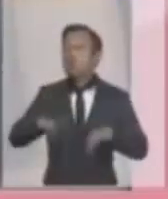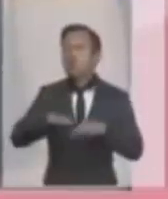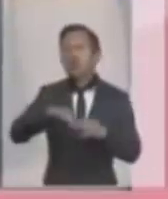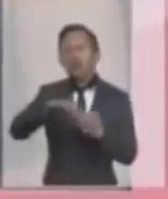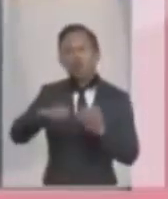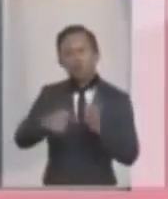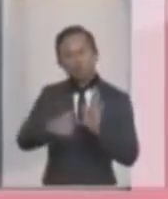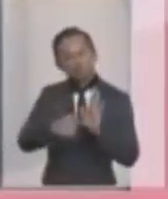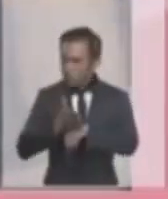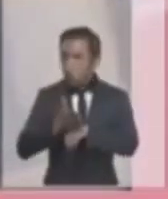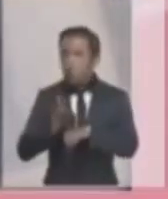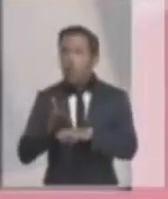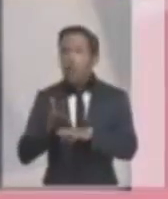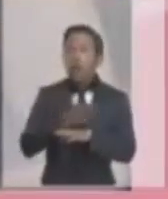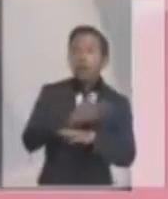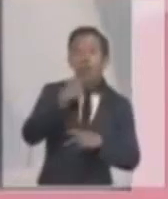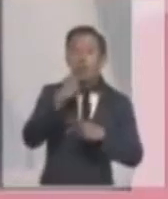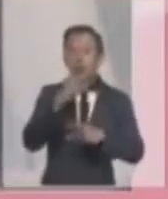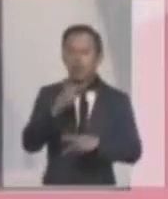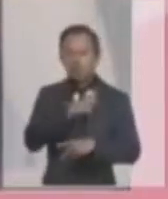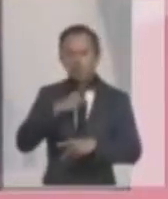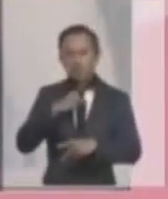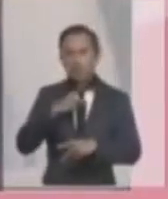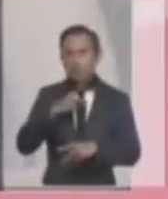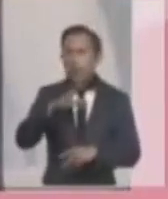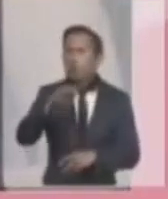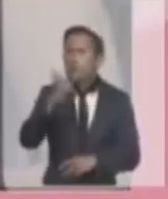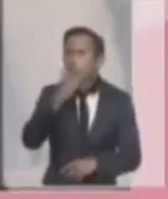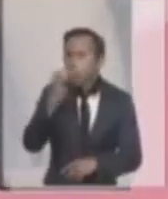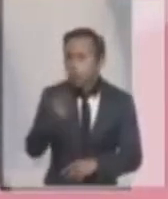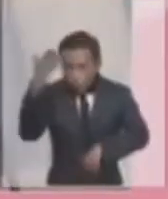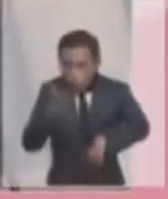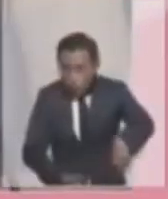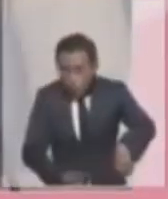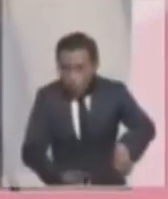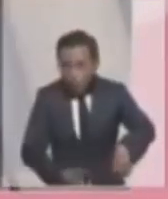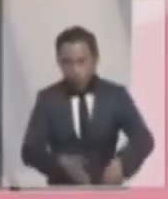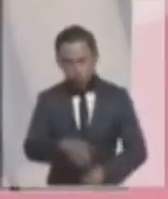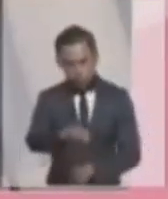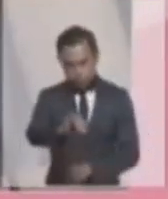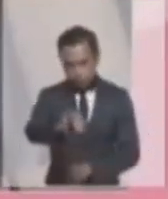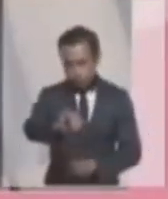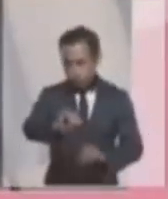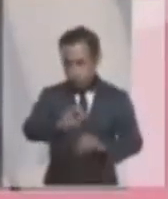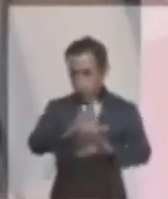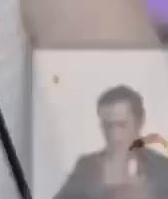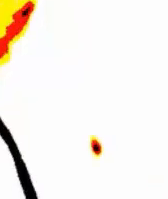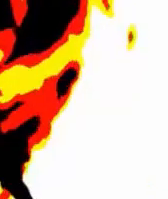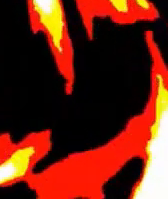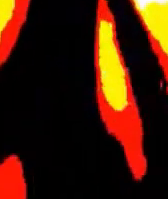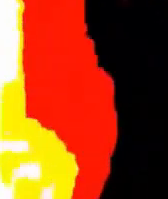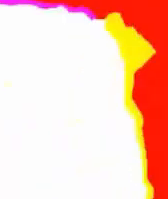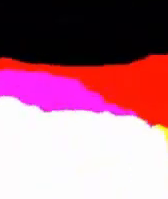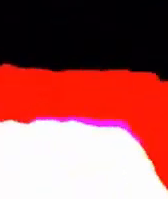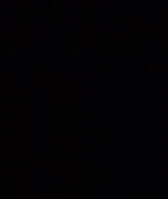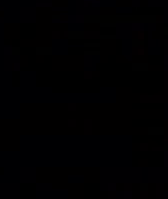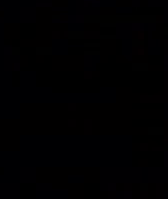que esto es una parte importante. No habla literalmente, ¿o sí? Ok, claro. A ver, explíqueme, por favor. Vale, a ver.